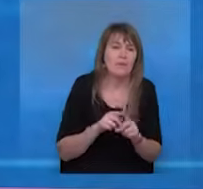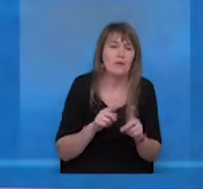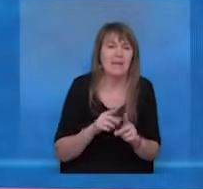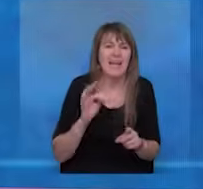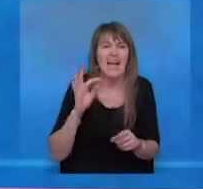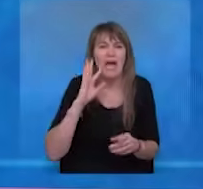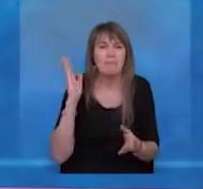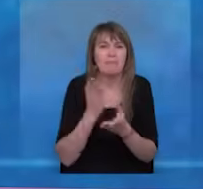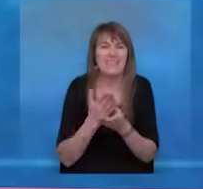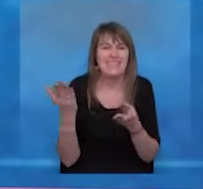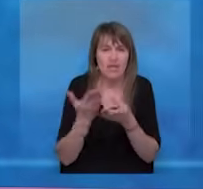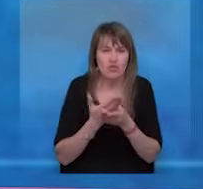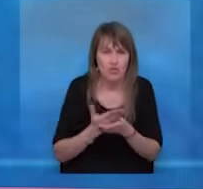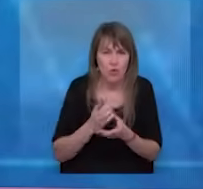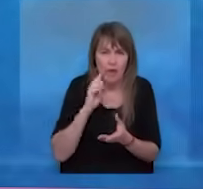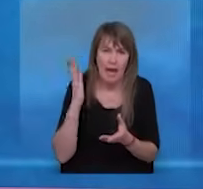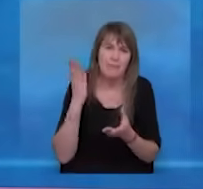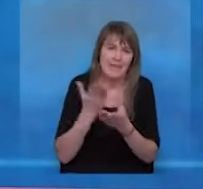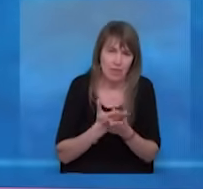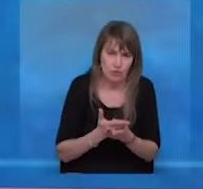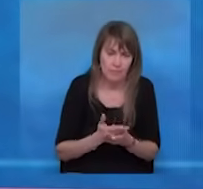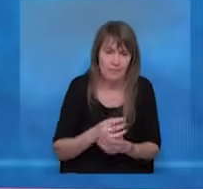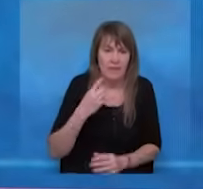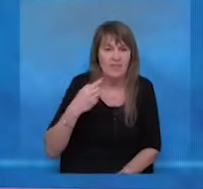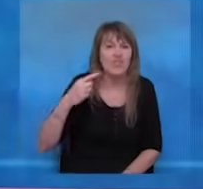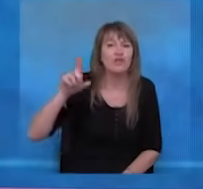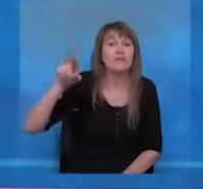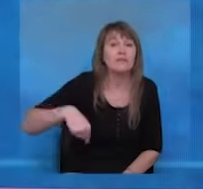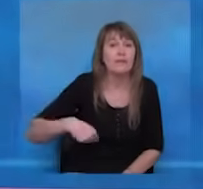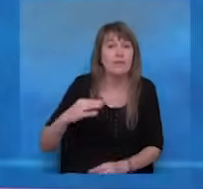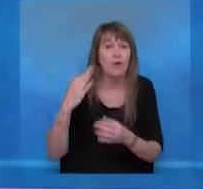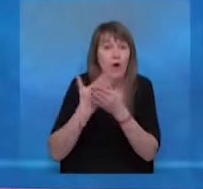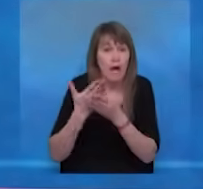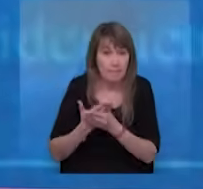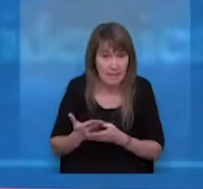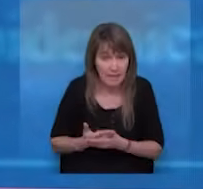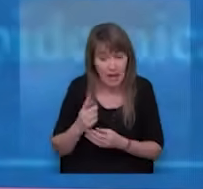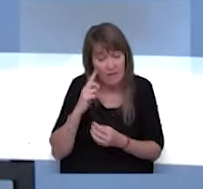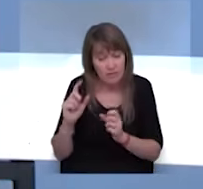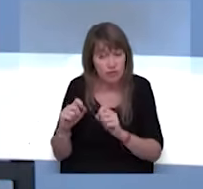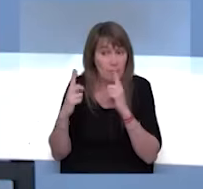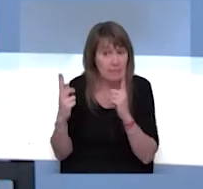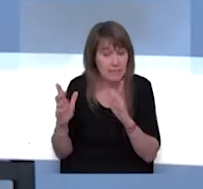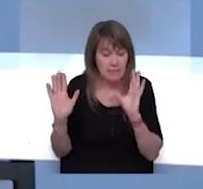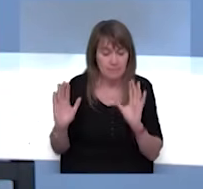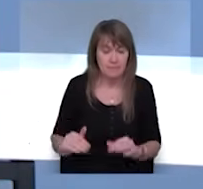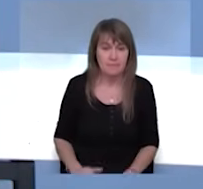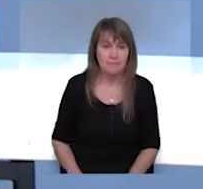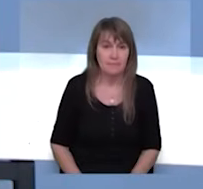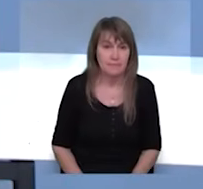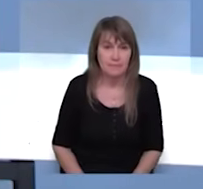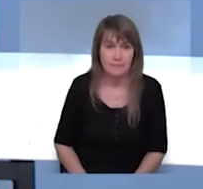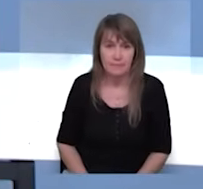carpetazo lo lindo va a ser saber de dónde vino el carpetazo capaz que hay algunas sorpresas Daniel